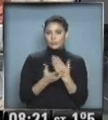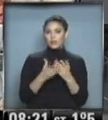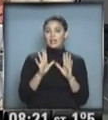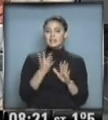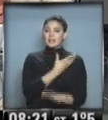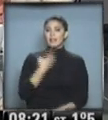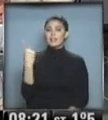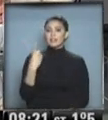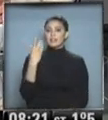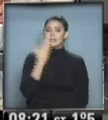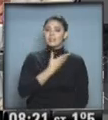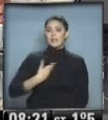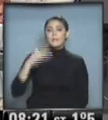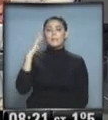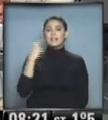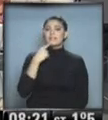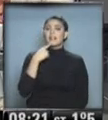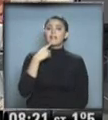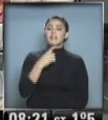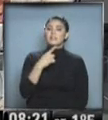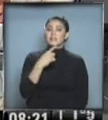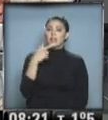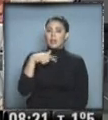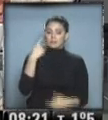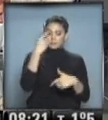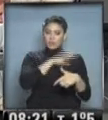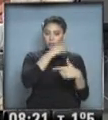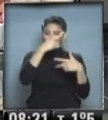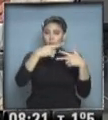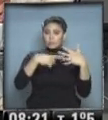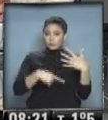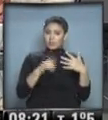directiva de la presidenta. Me pidió que entre las tantas actividades